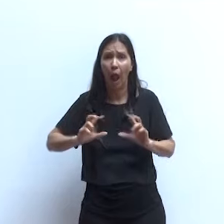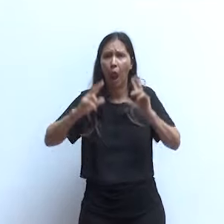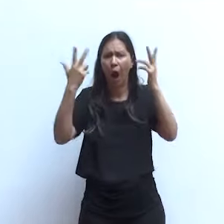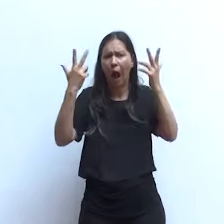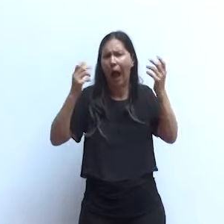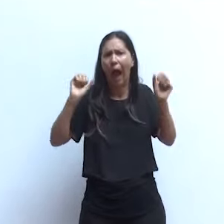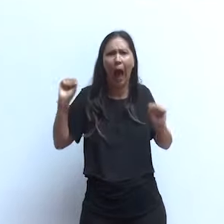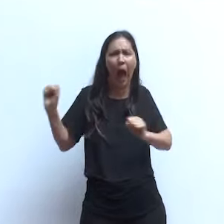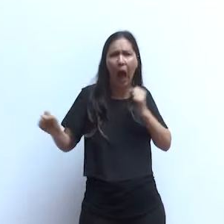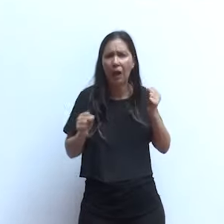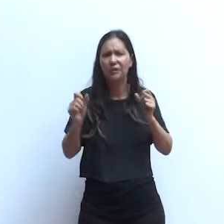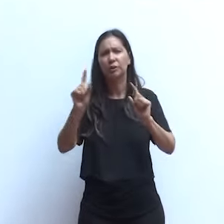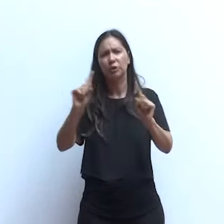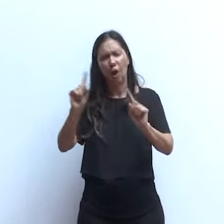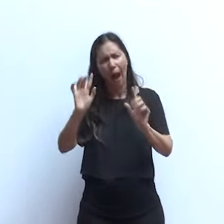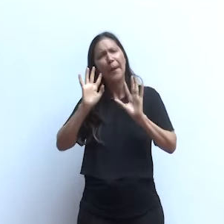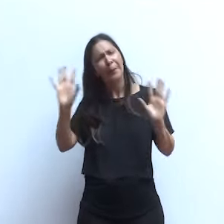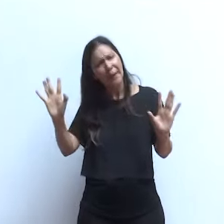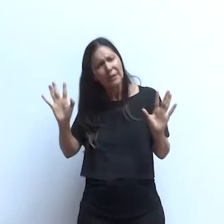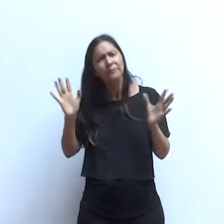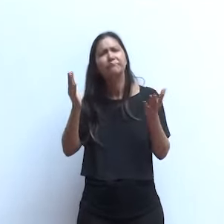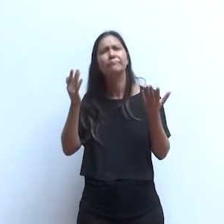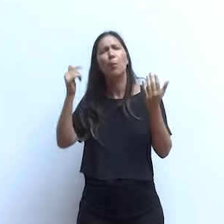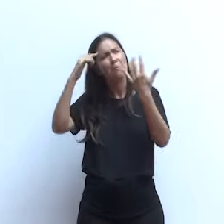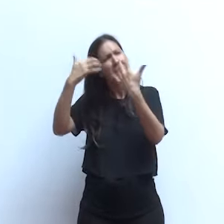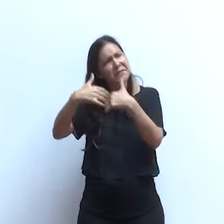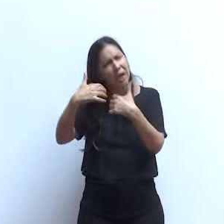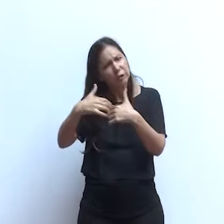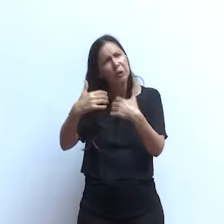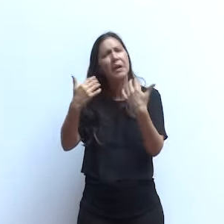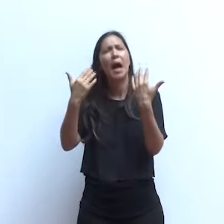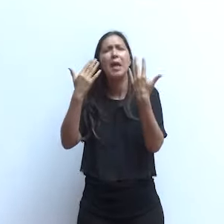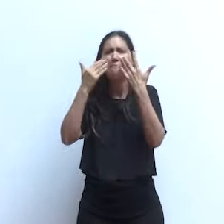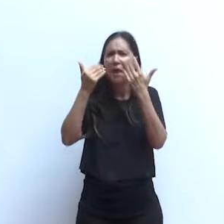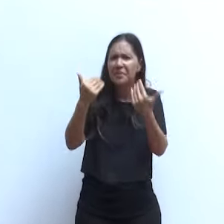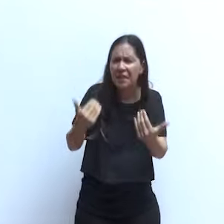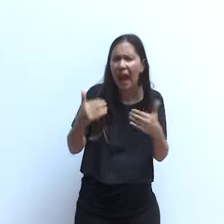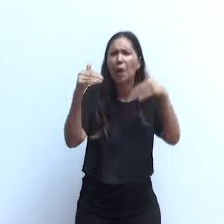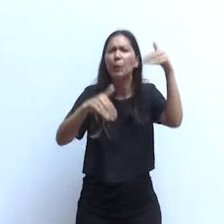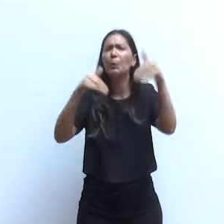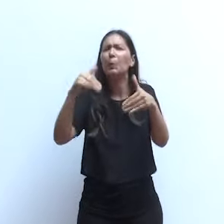desentrañar es ese voto me parece es es un poco lo que nos está diciendo también Javier